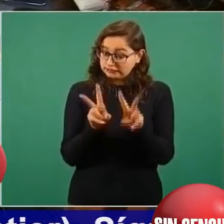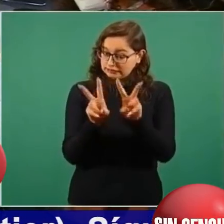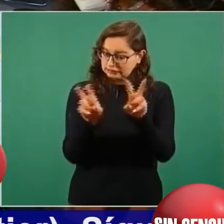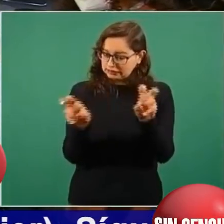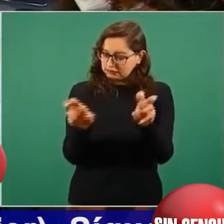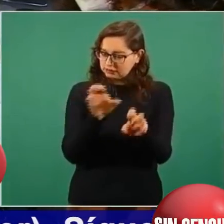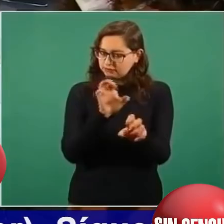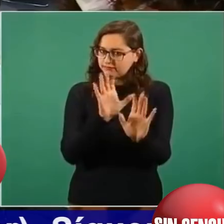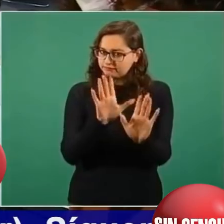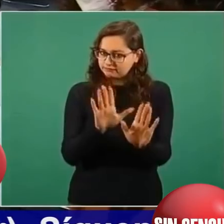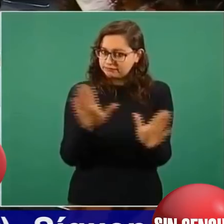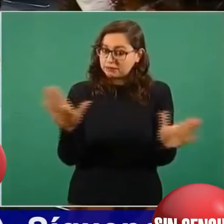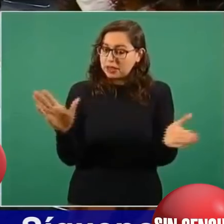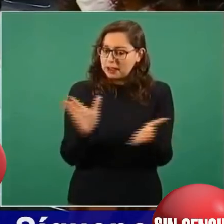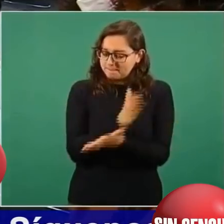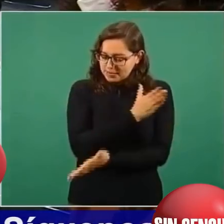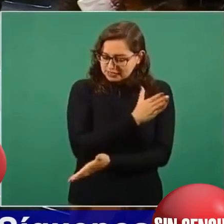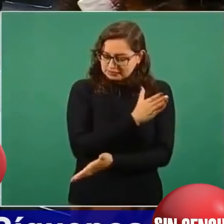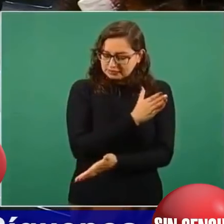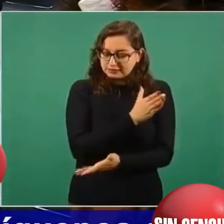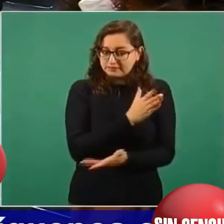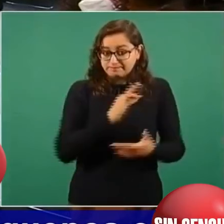pandemia que nos